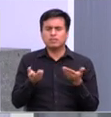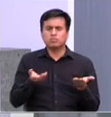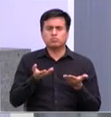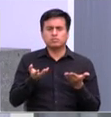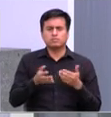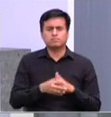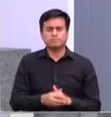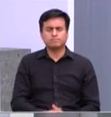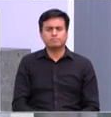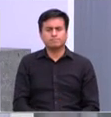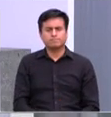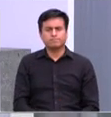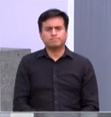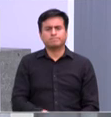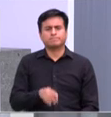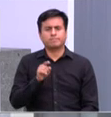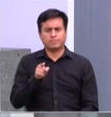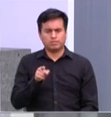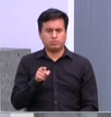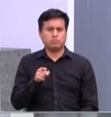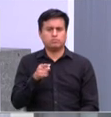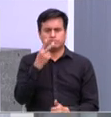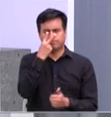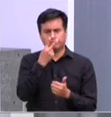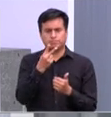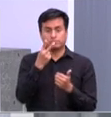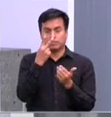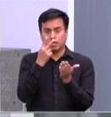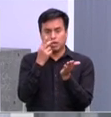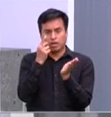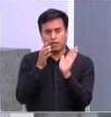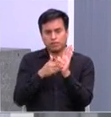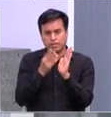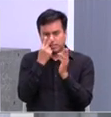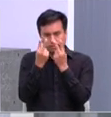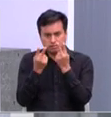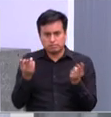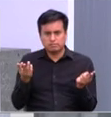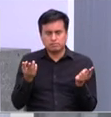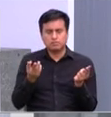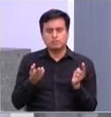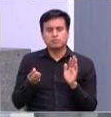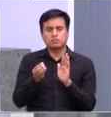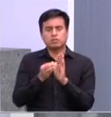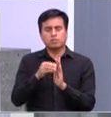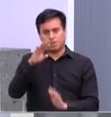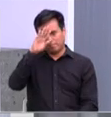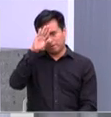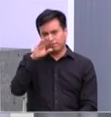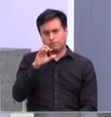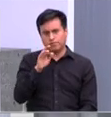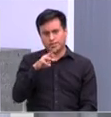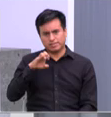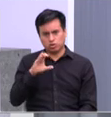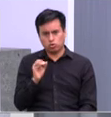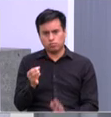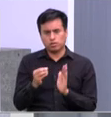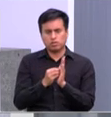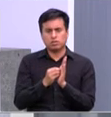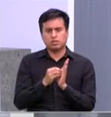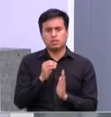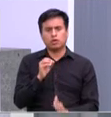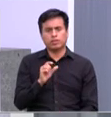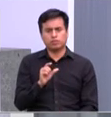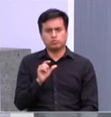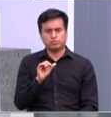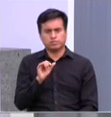Entonces, es ante estas evidencias que se ha colocado el Papa Francisco en la encíclica Laudato